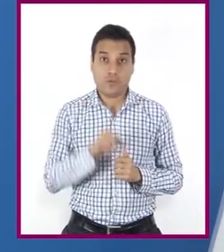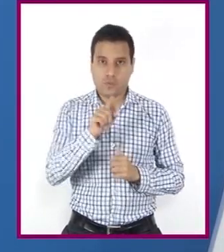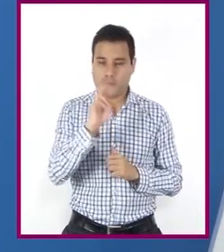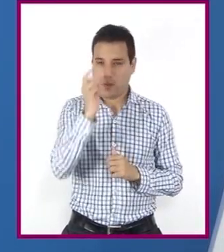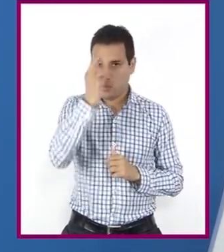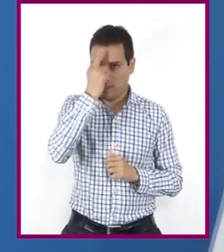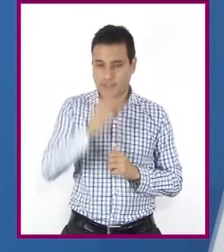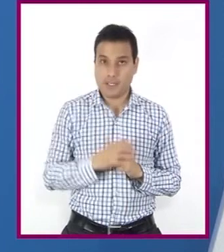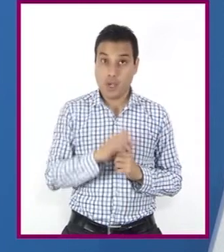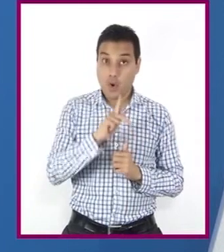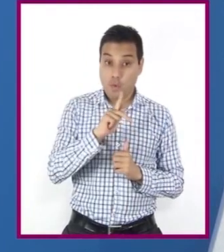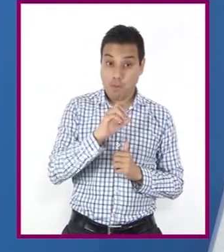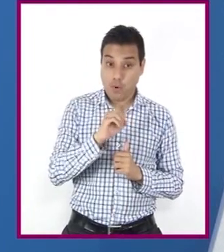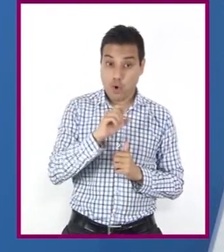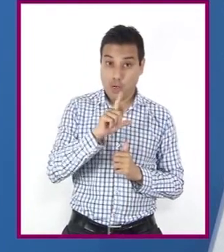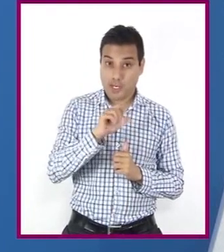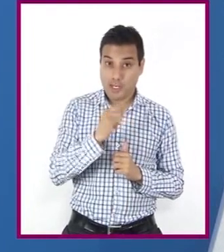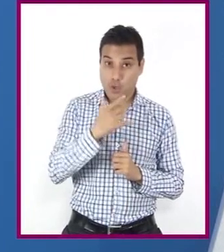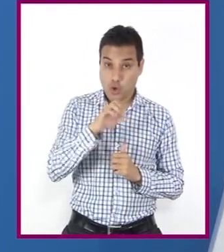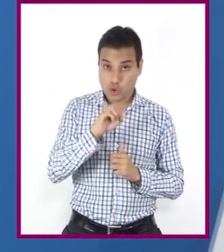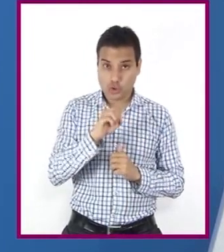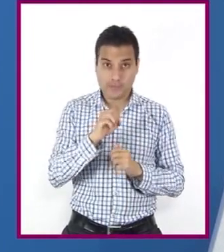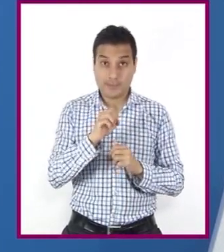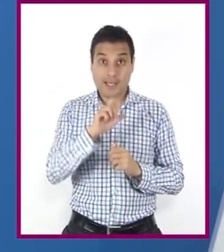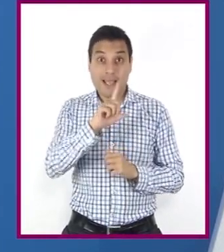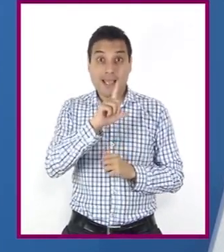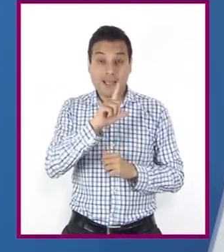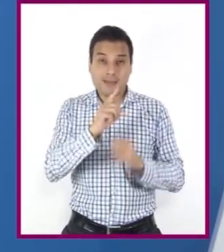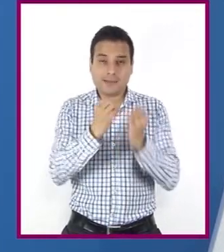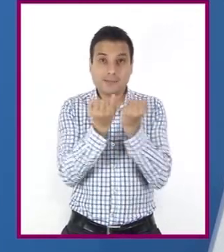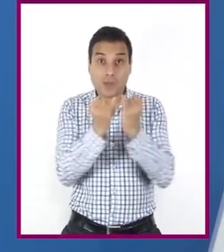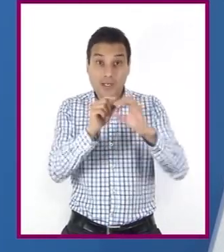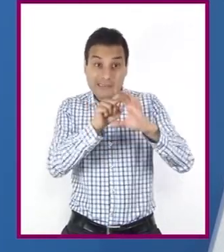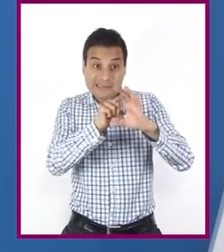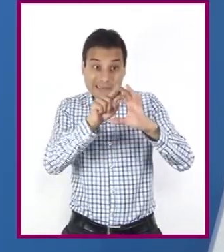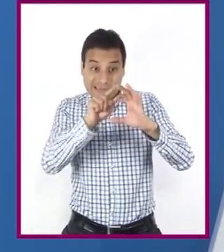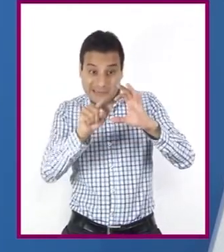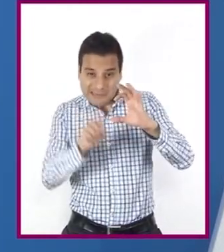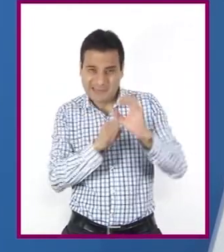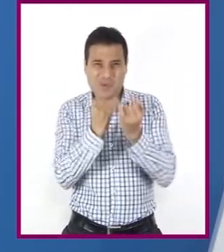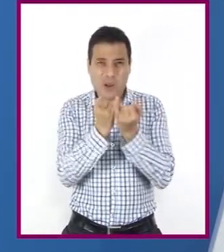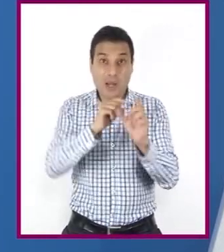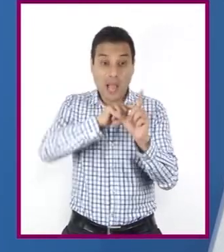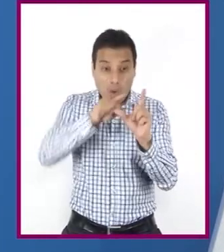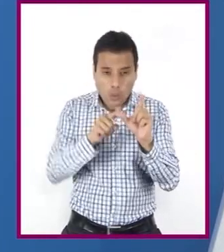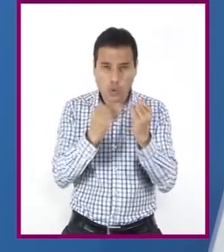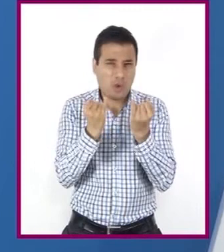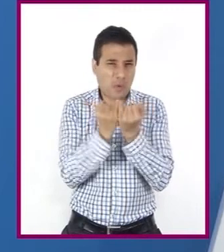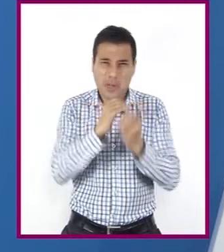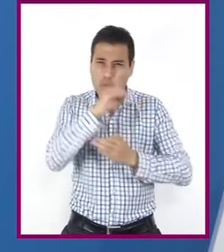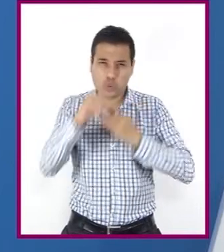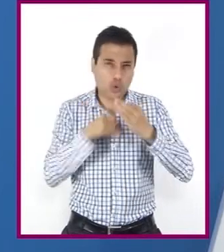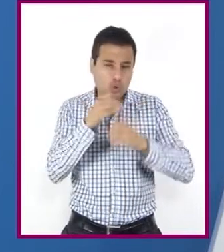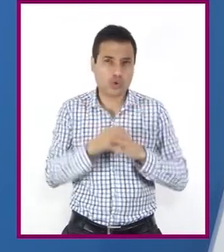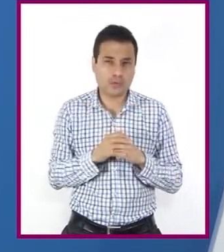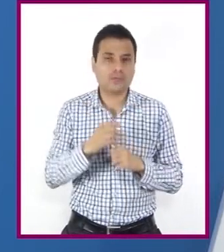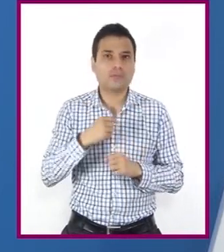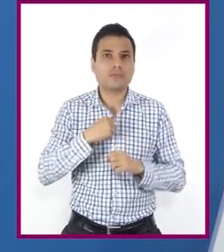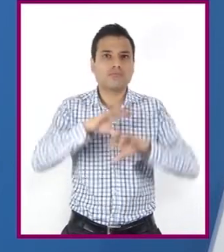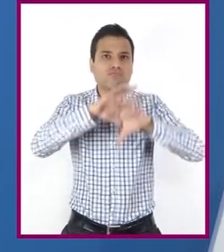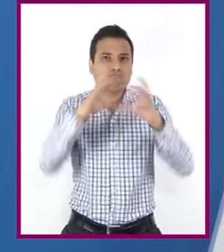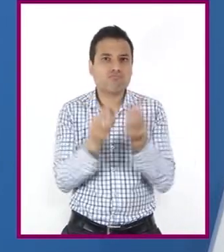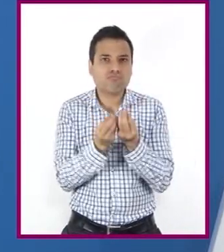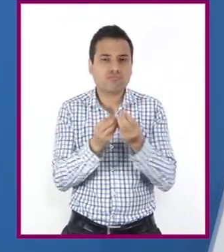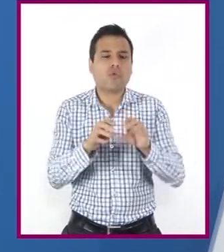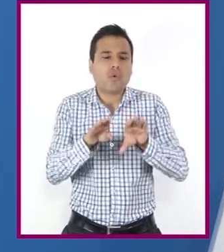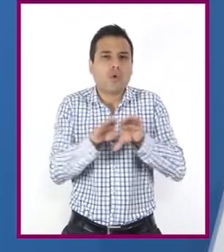que todos los polígonos regulares tienen sus lados iguales y sus ángulos interiores también valen lo mismo. Por esto, para obtener el perímetro de manera